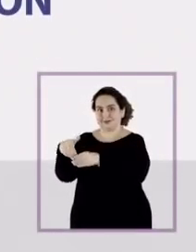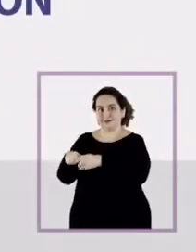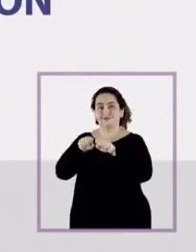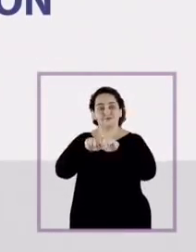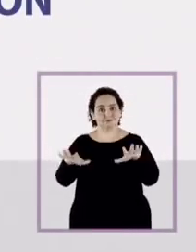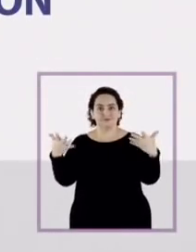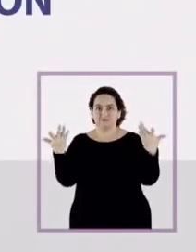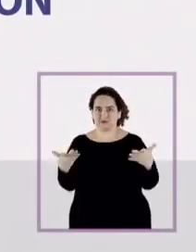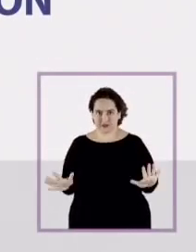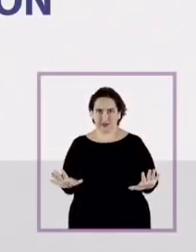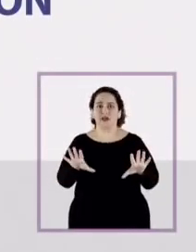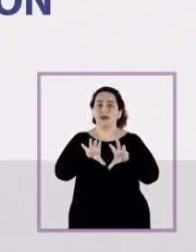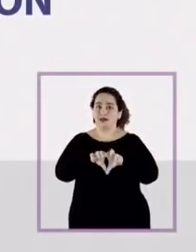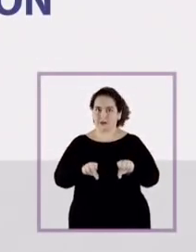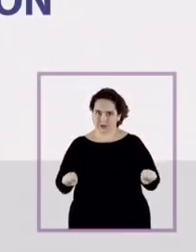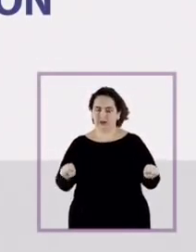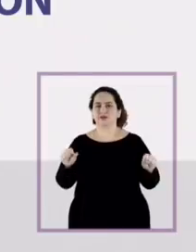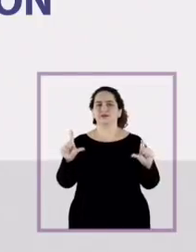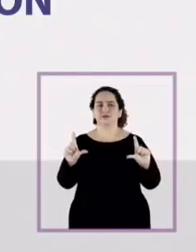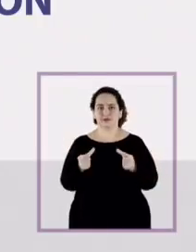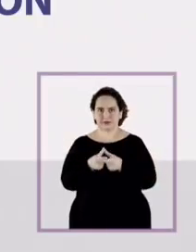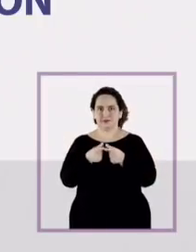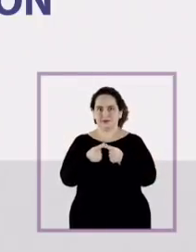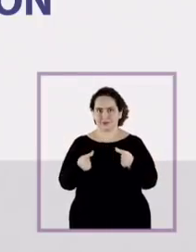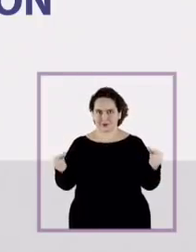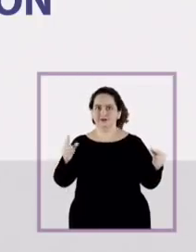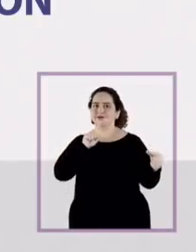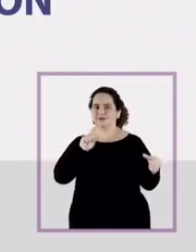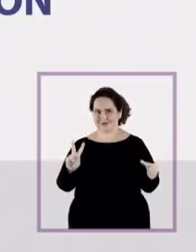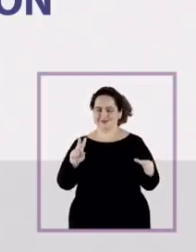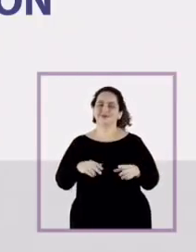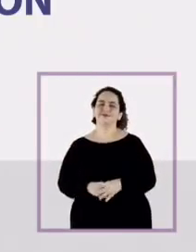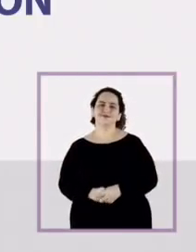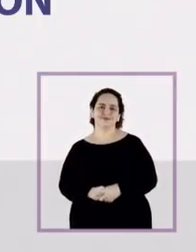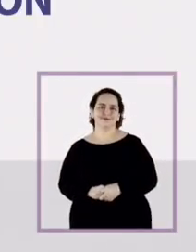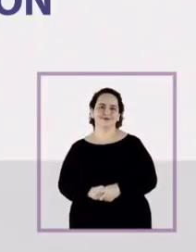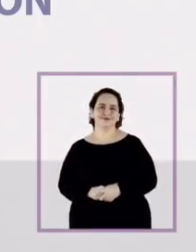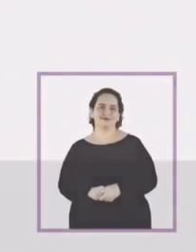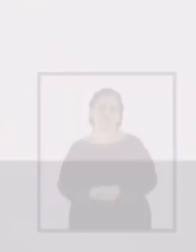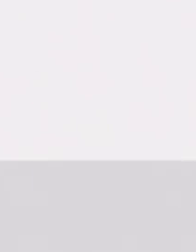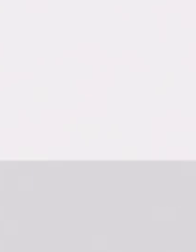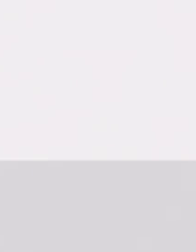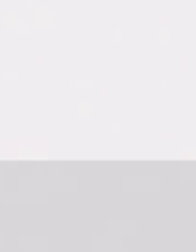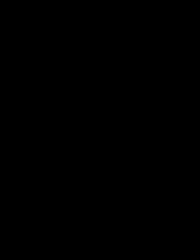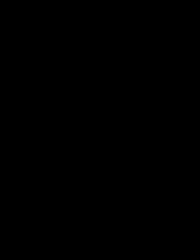han transmitido la franja electoral acordada por el Consejo Nacional de Televisión.